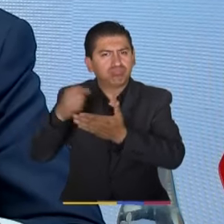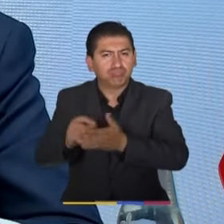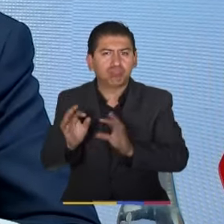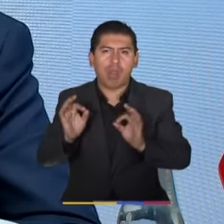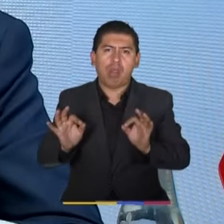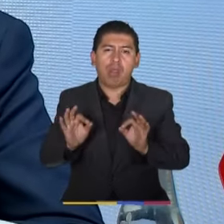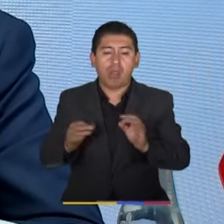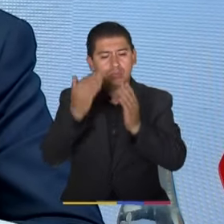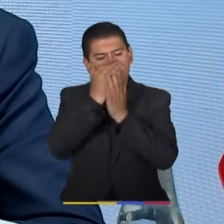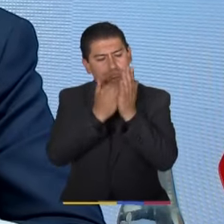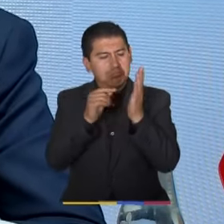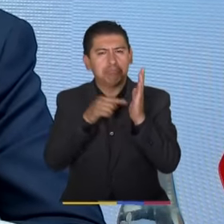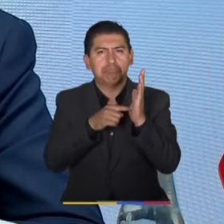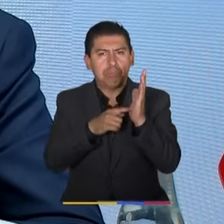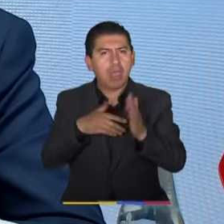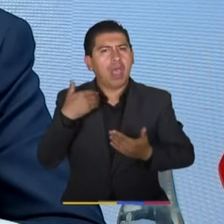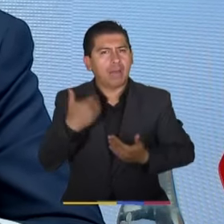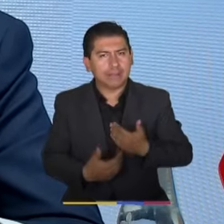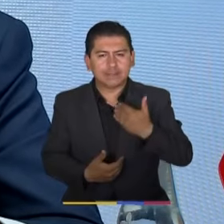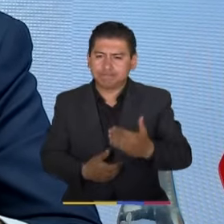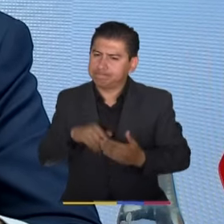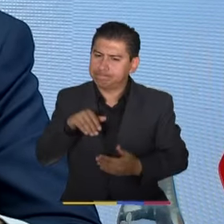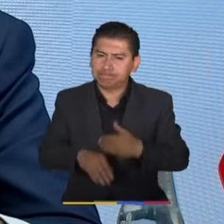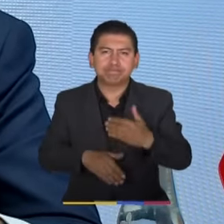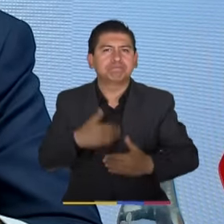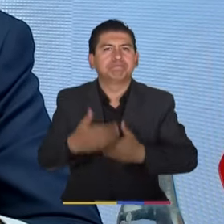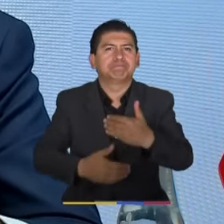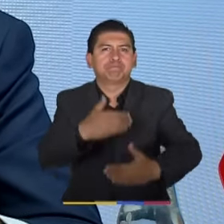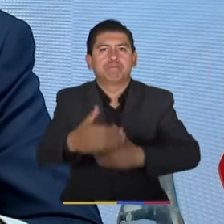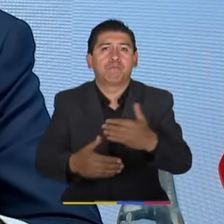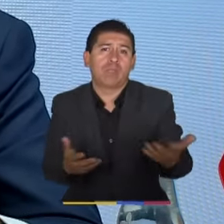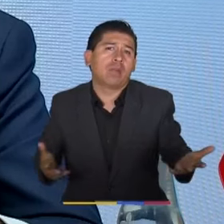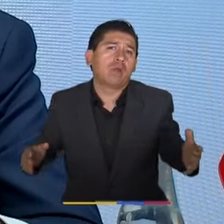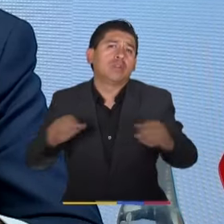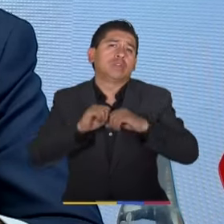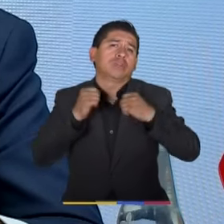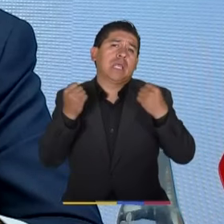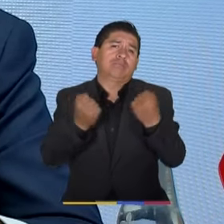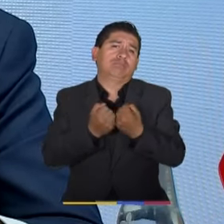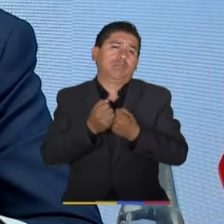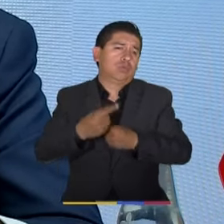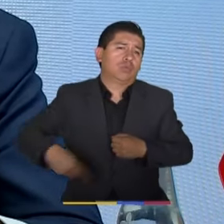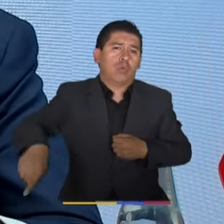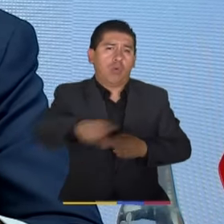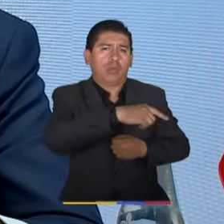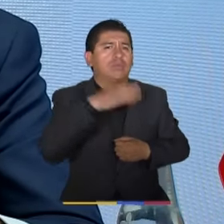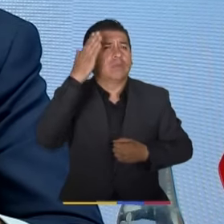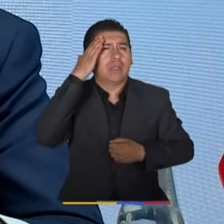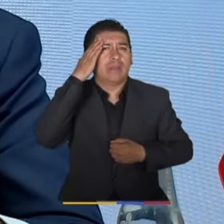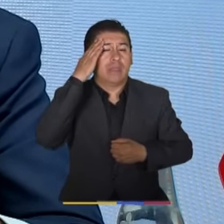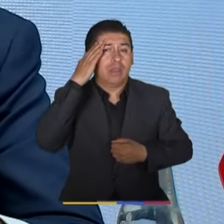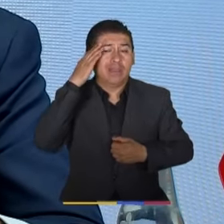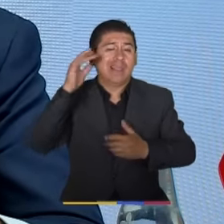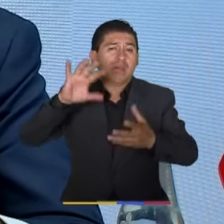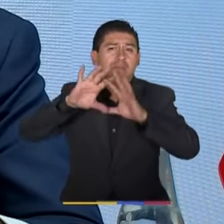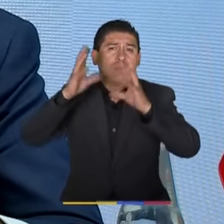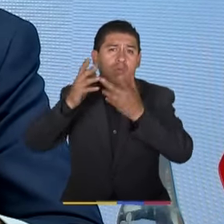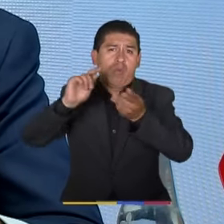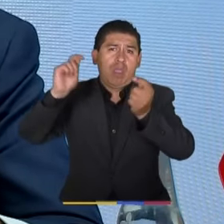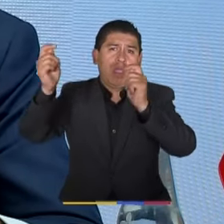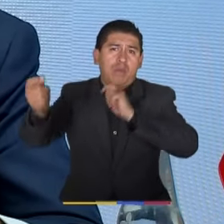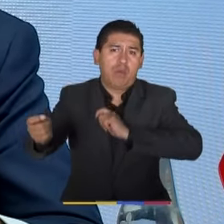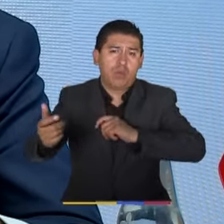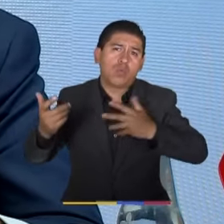avanzando en la articulación de respuestas a las demandas de nuestras sociedades ante los nuevos retos, como la